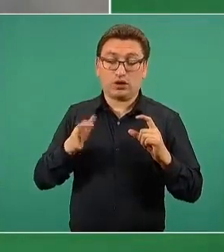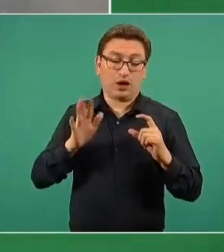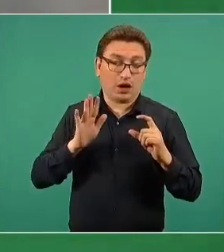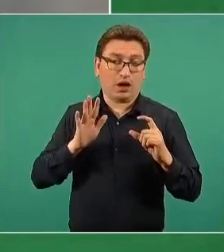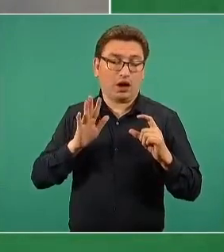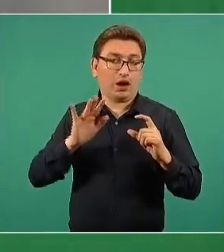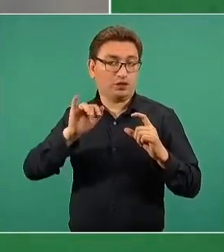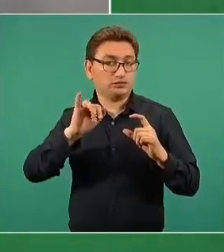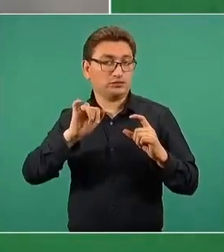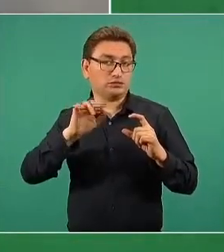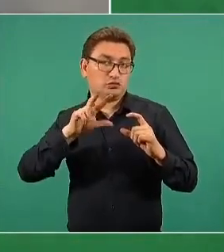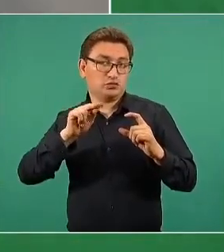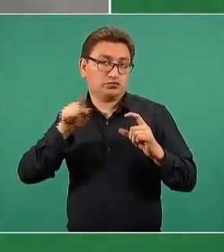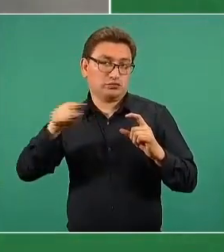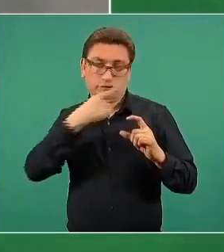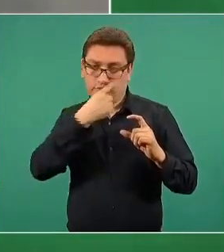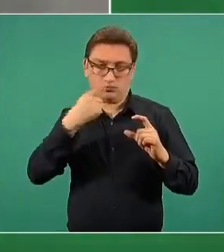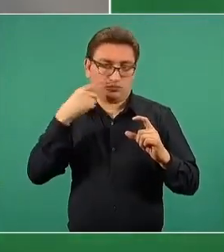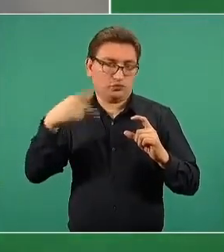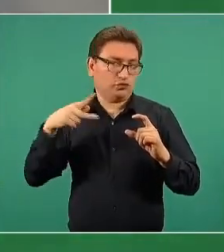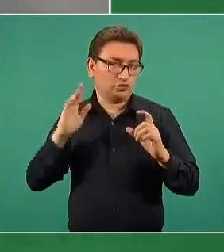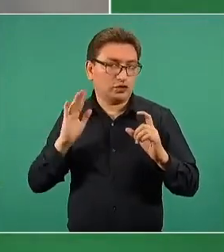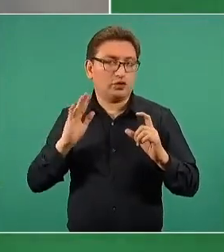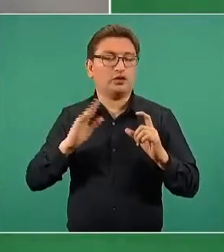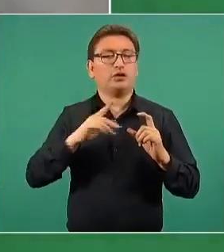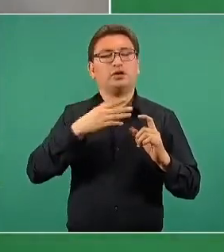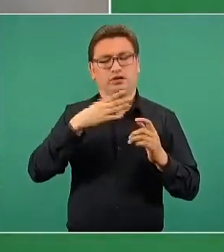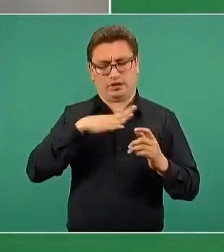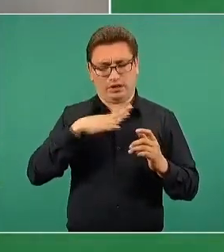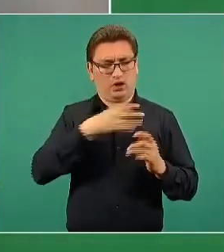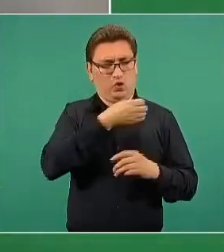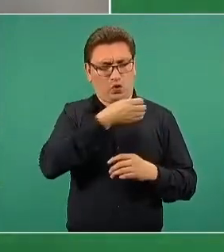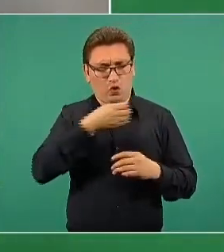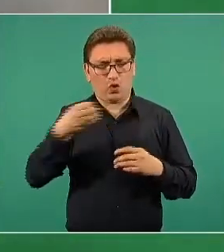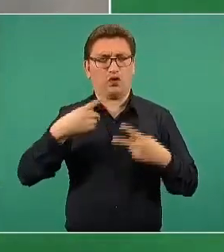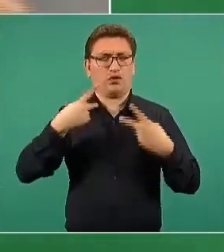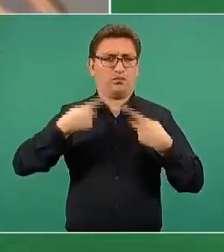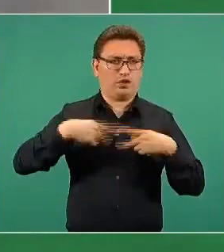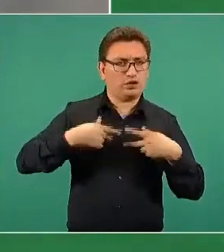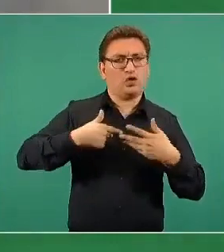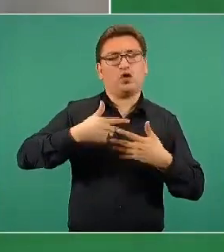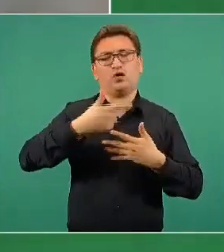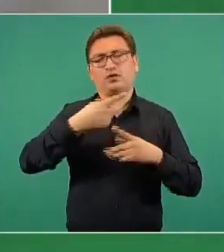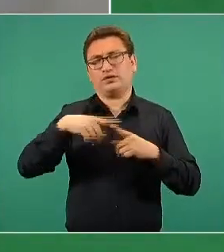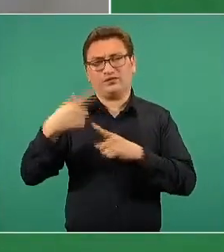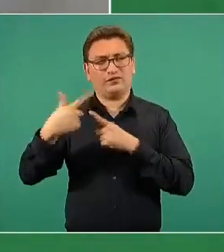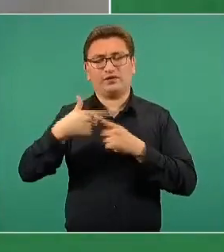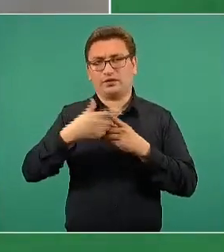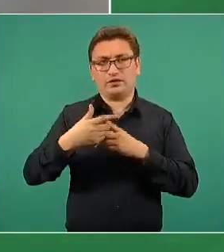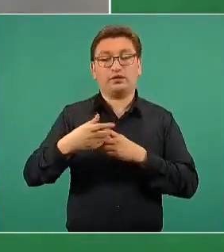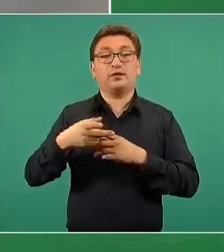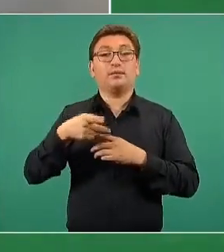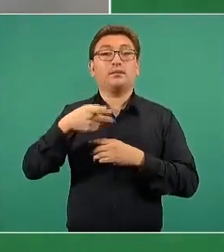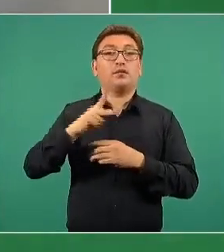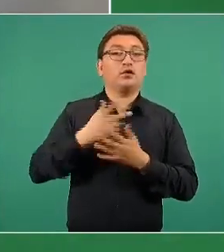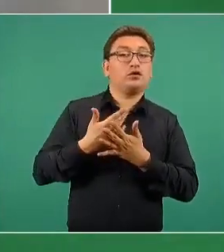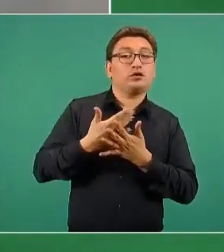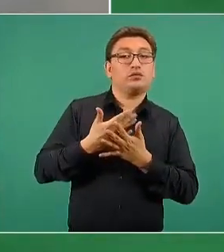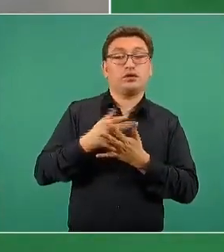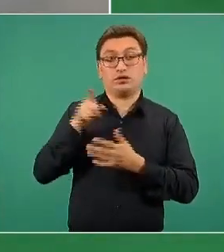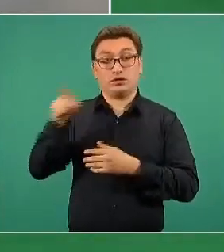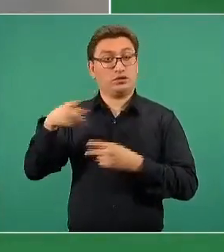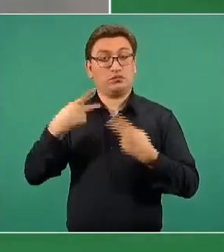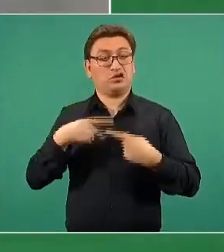entre una y otra esté la logística, la organización, el personal, etcétera, que ya tenemos, llega el punto en el que si la